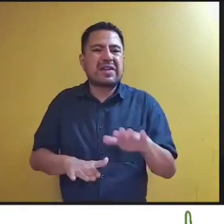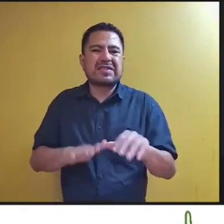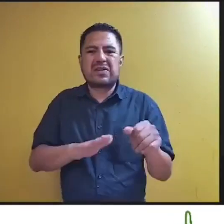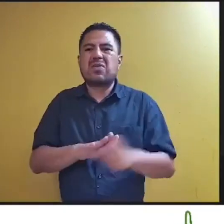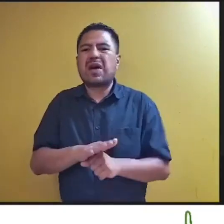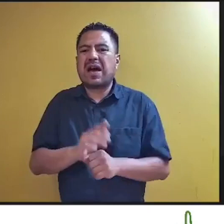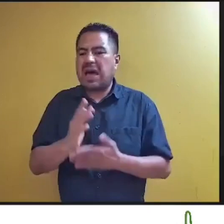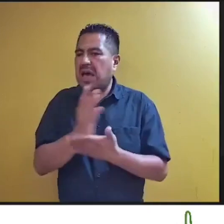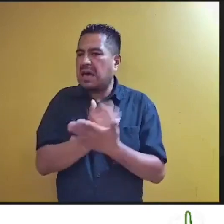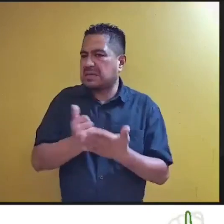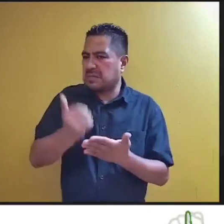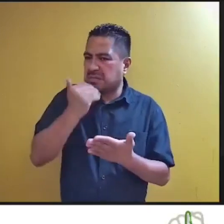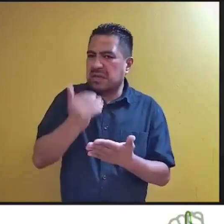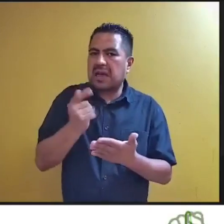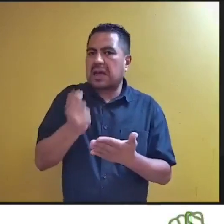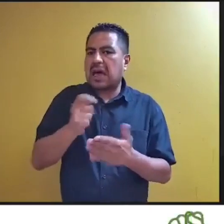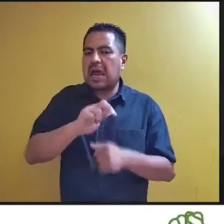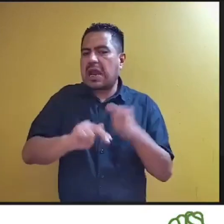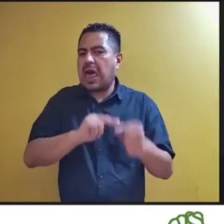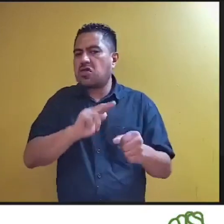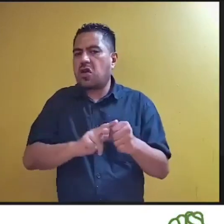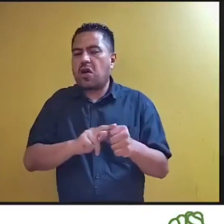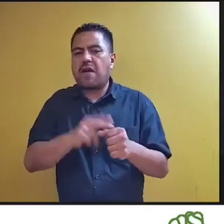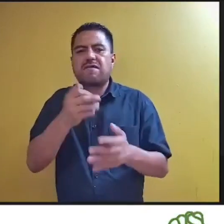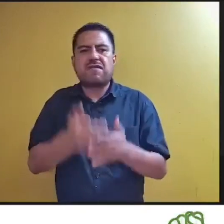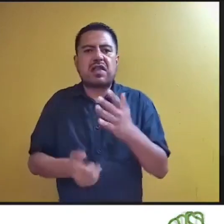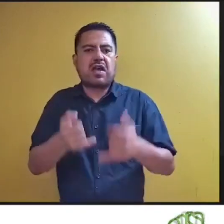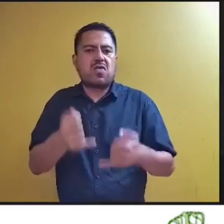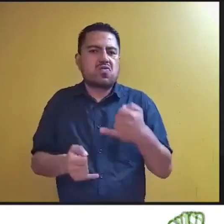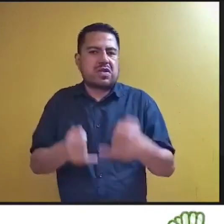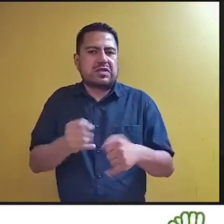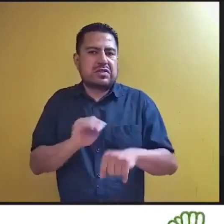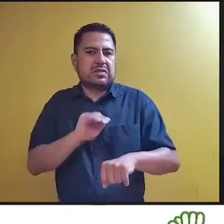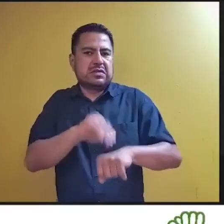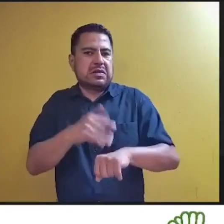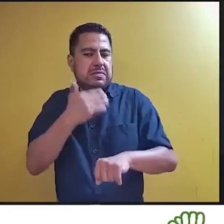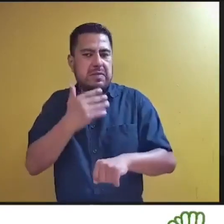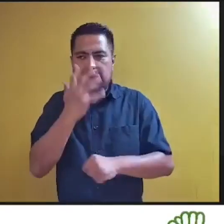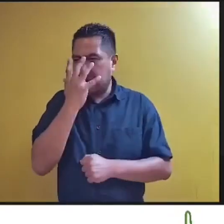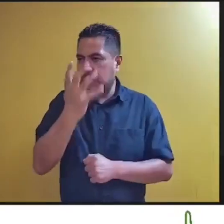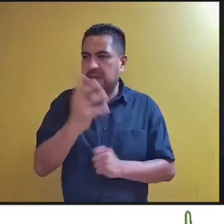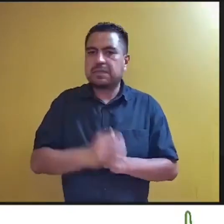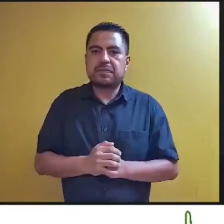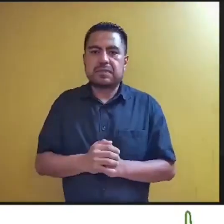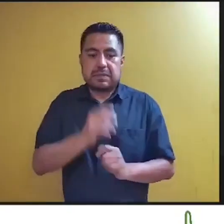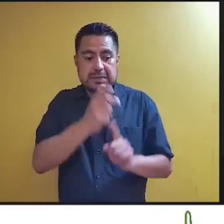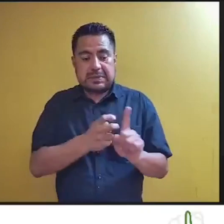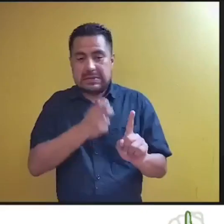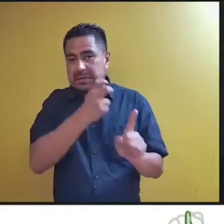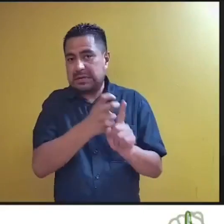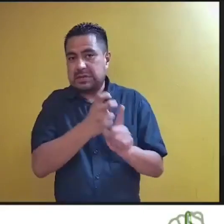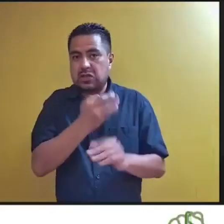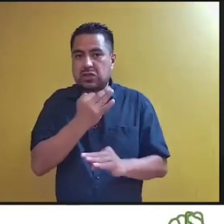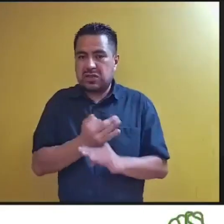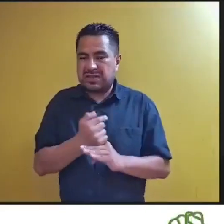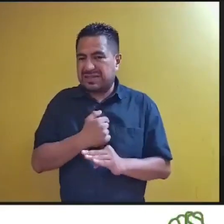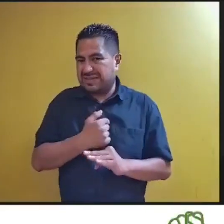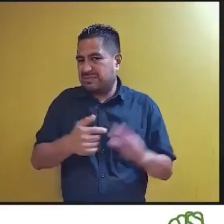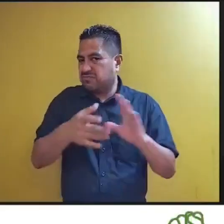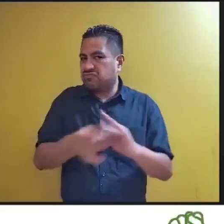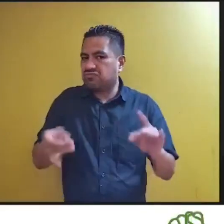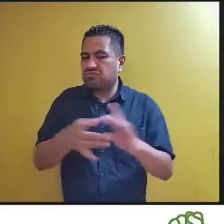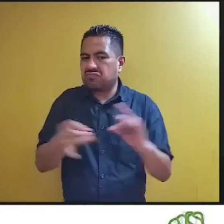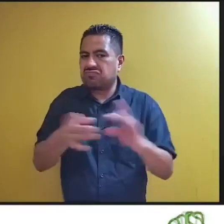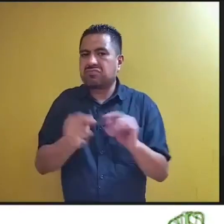del garantismo, desnaturalizamos los juicios. Y en este caso me refiero a